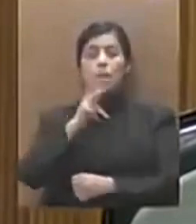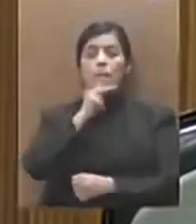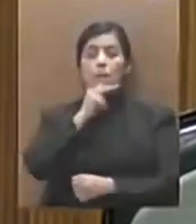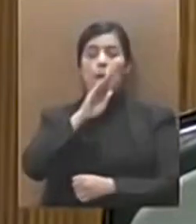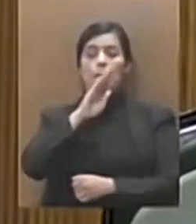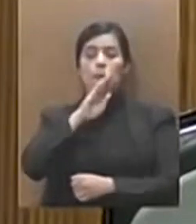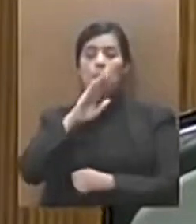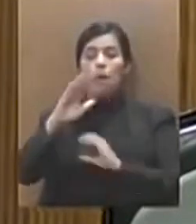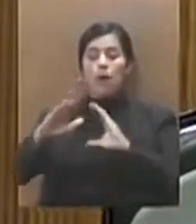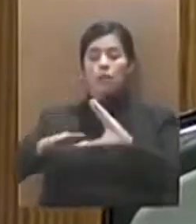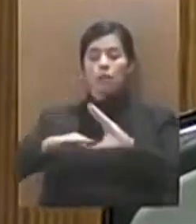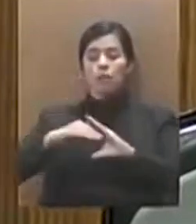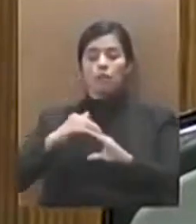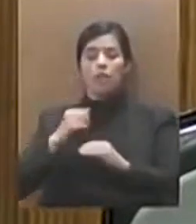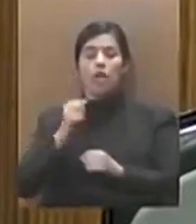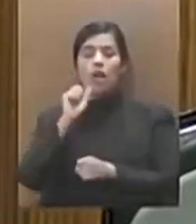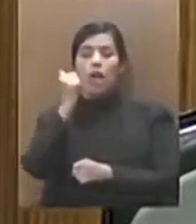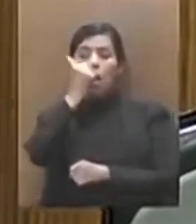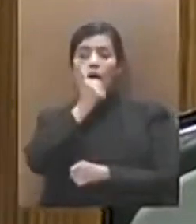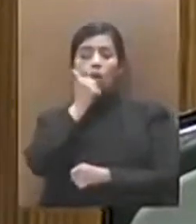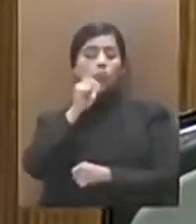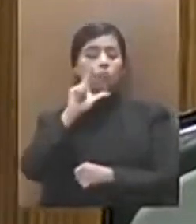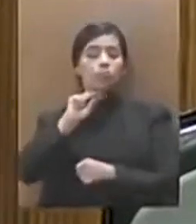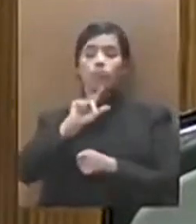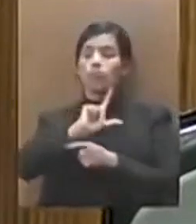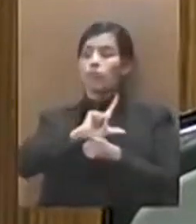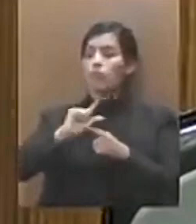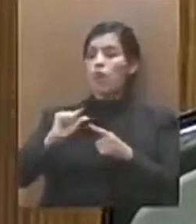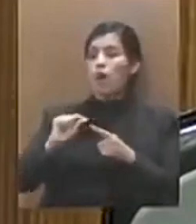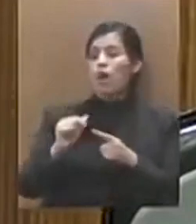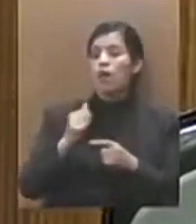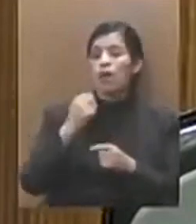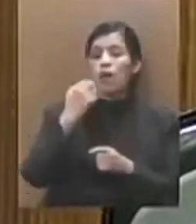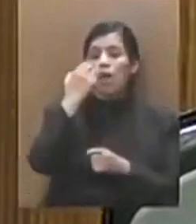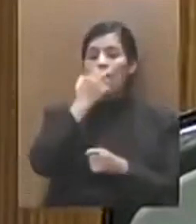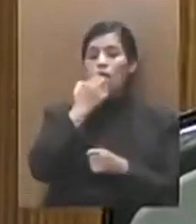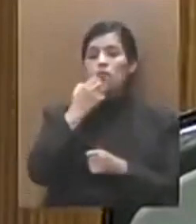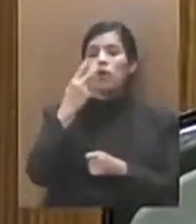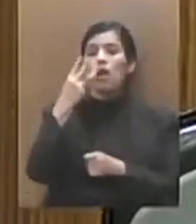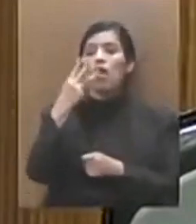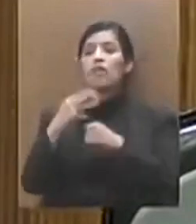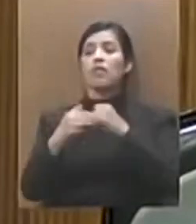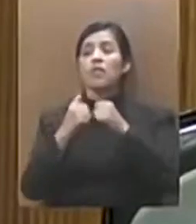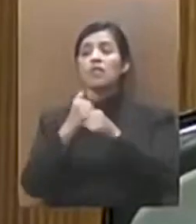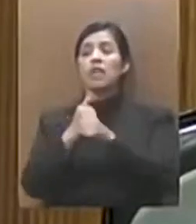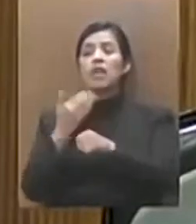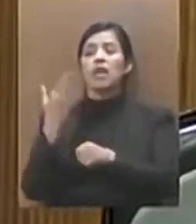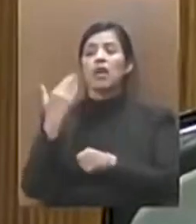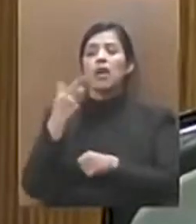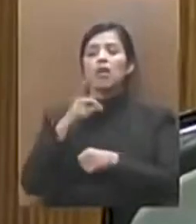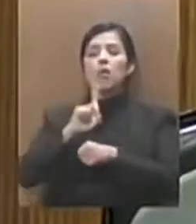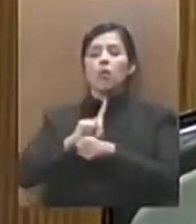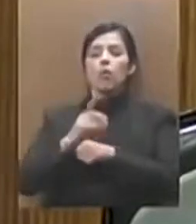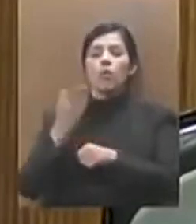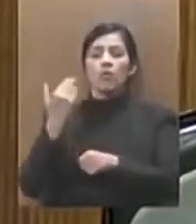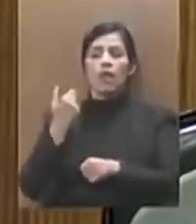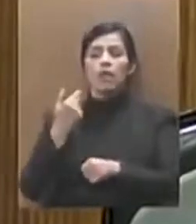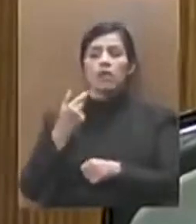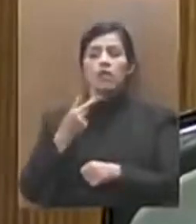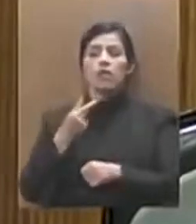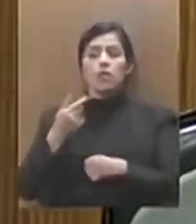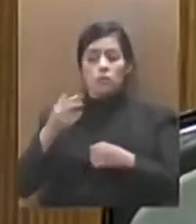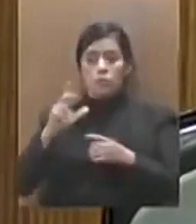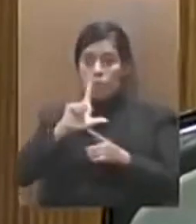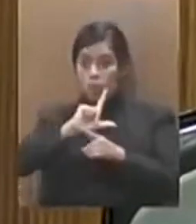padres de familias me compartieron que los estudiantes no acudían a clases presenciales desde hace tres años ya hace apenas unos días estos han